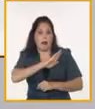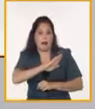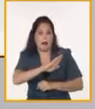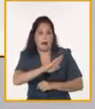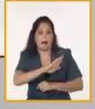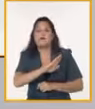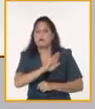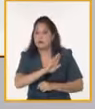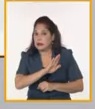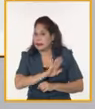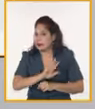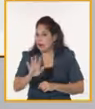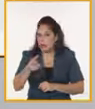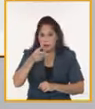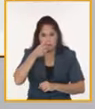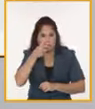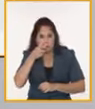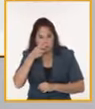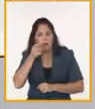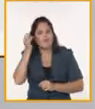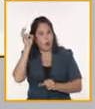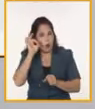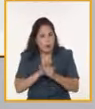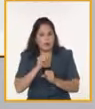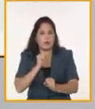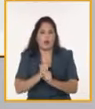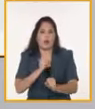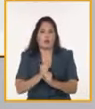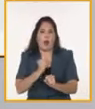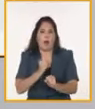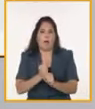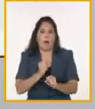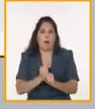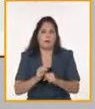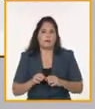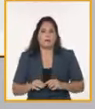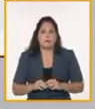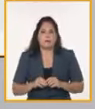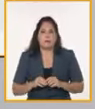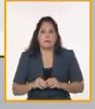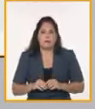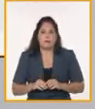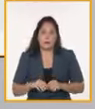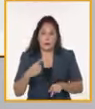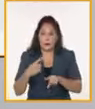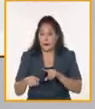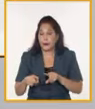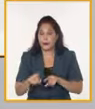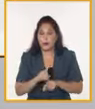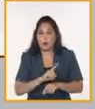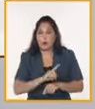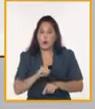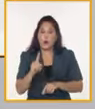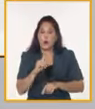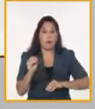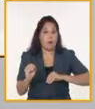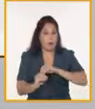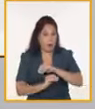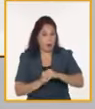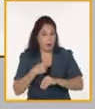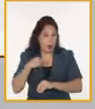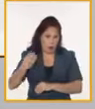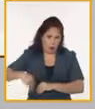da su vector fiscal Y entonces es que se puede ejercer el el trabajador por cuenta propia Y aunque no constituye un cambio aprovechando